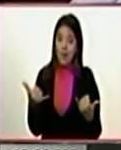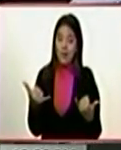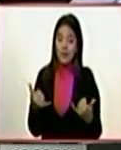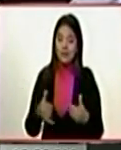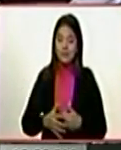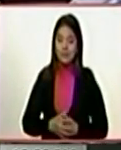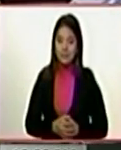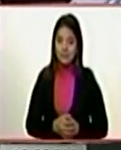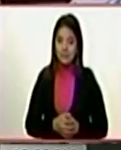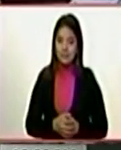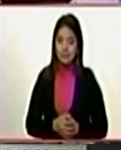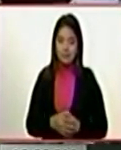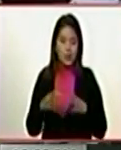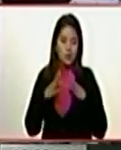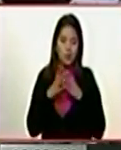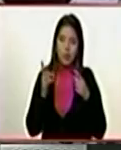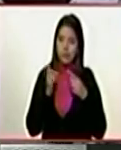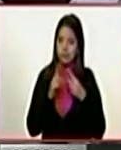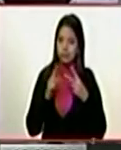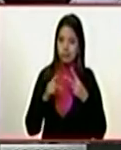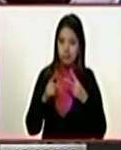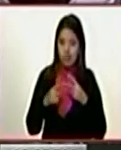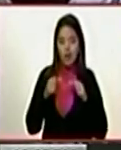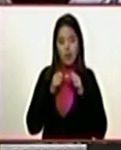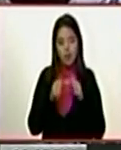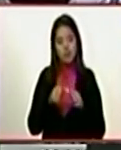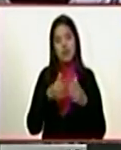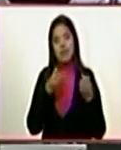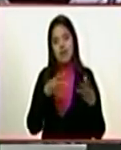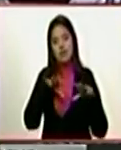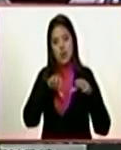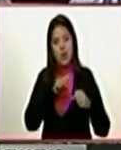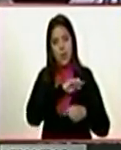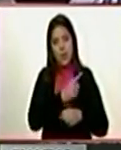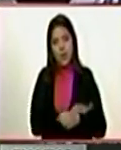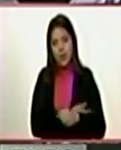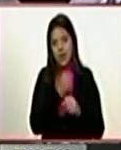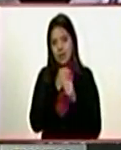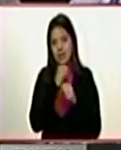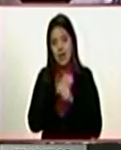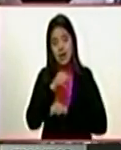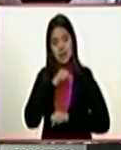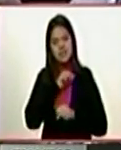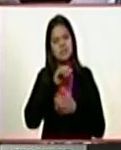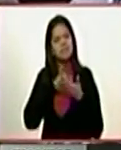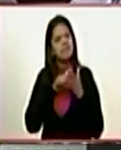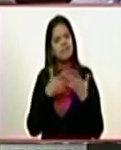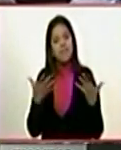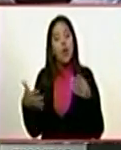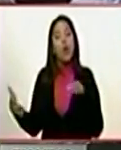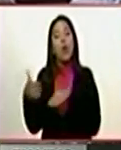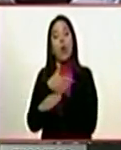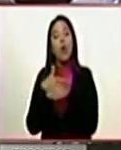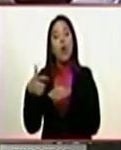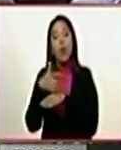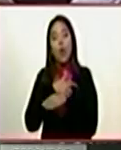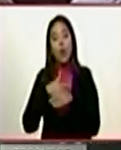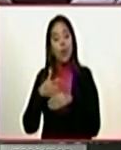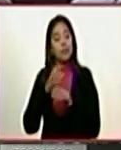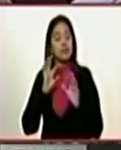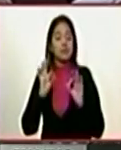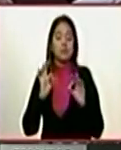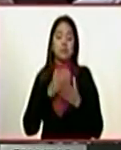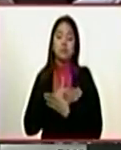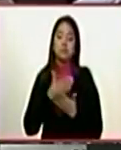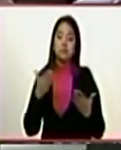estos recursos para que sigan adelante empoderándose de la gestión. Esto es un gobierno